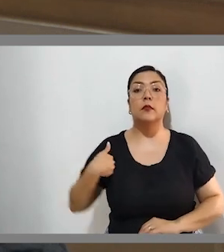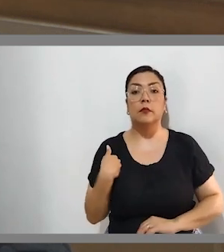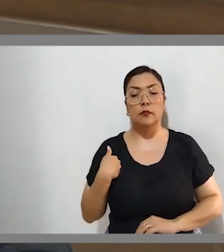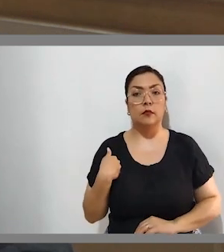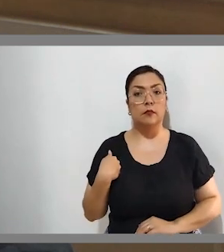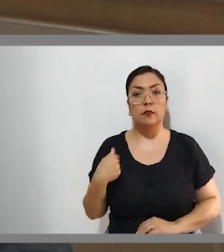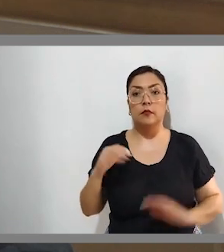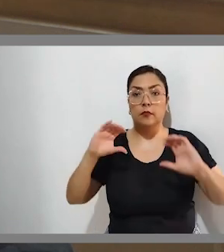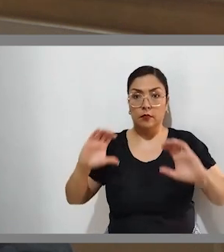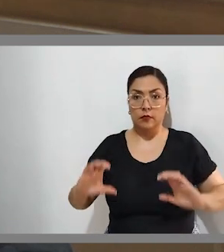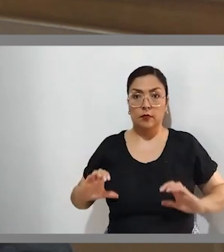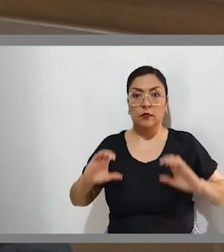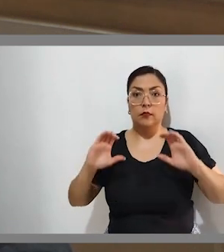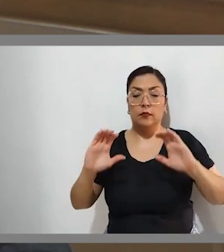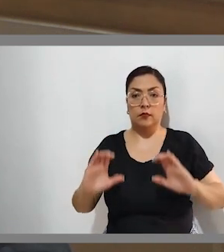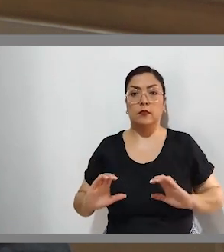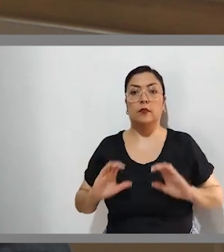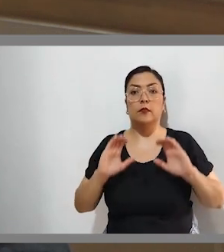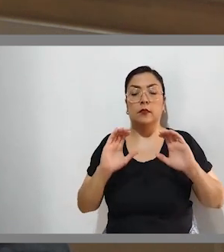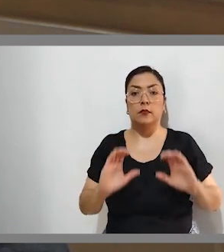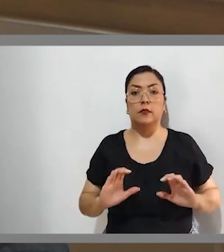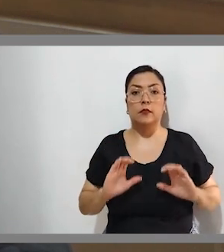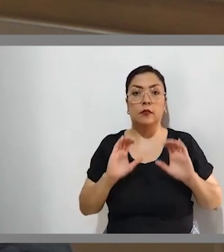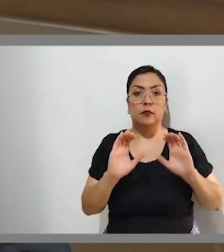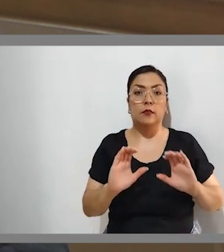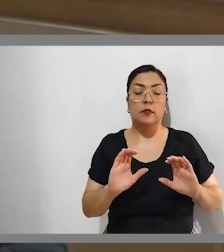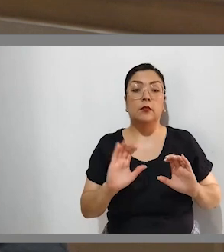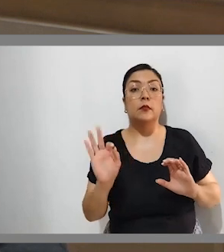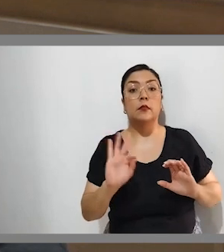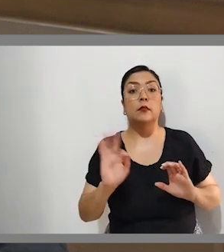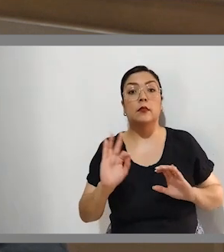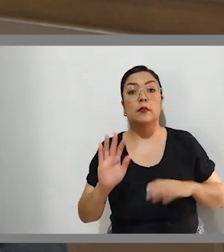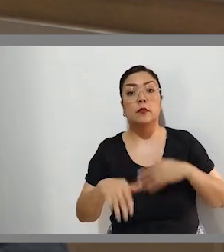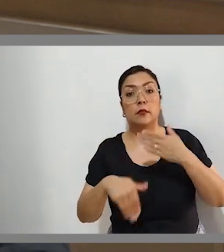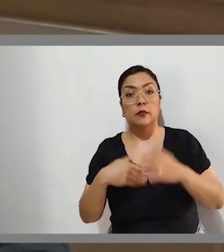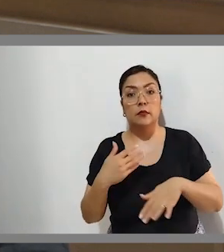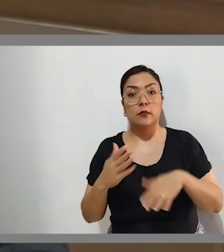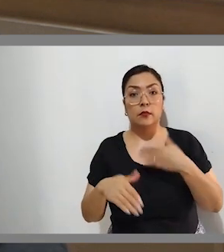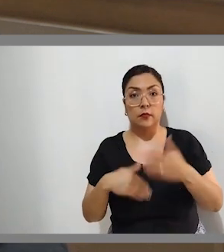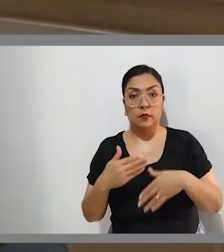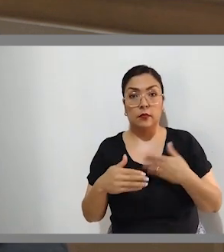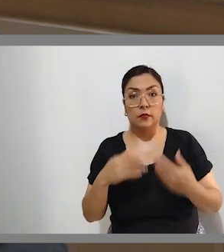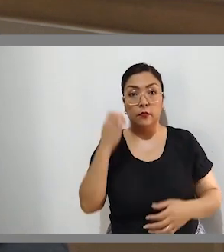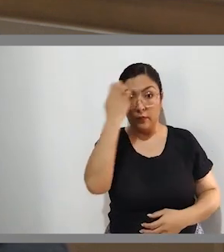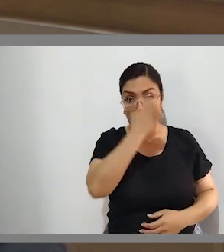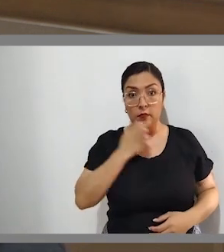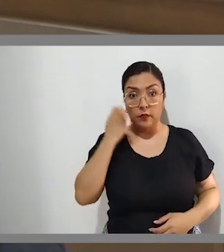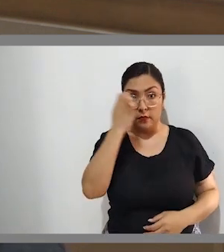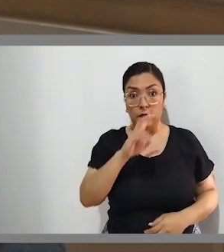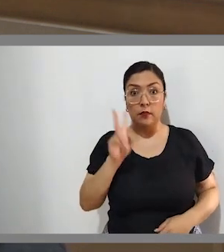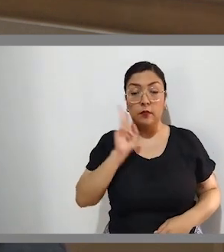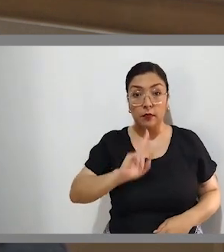a disposición de las autoridades jurisdiccionales por si acaso se requiere realizar algún tipo de